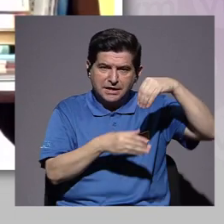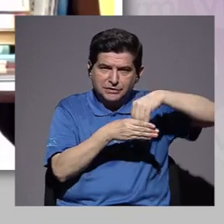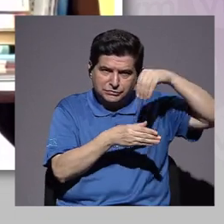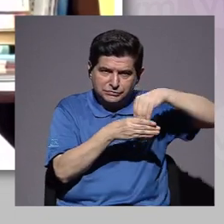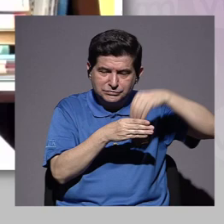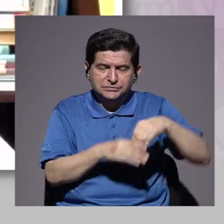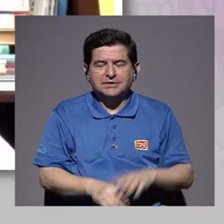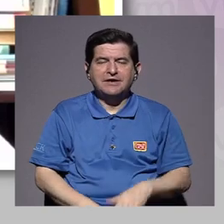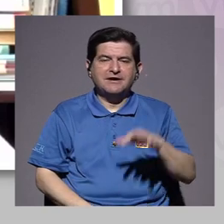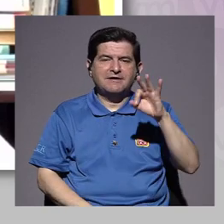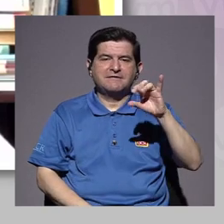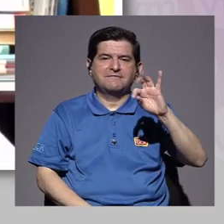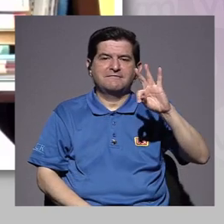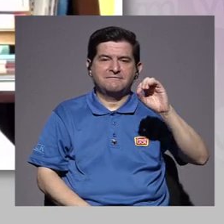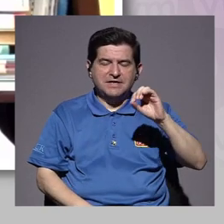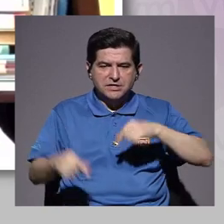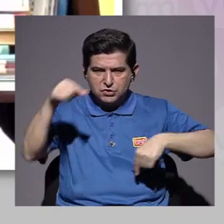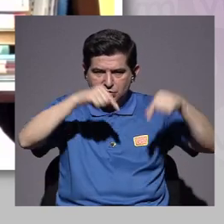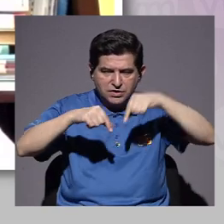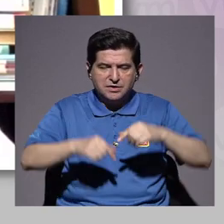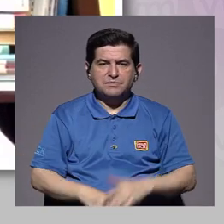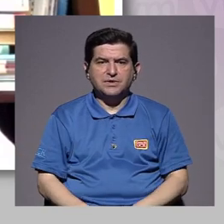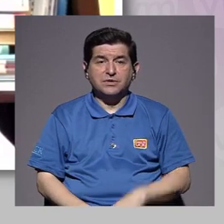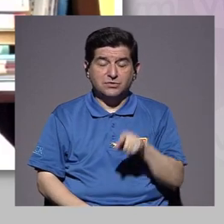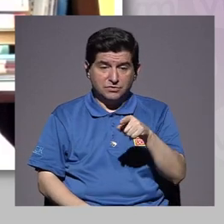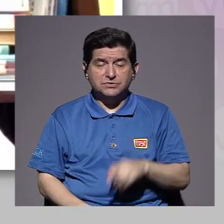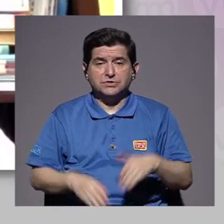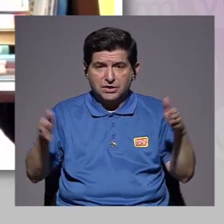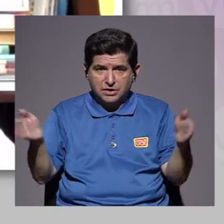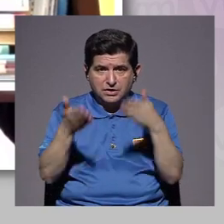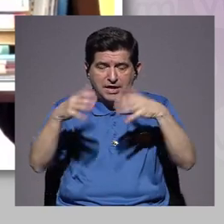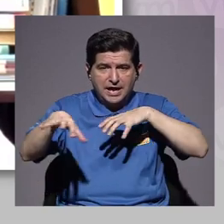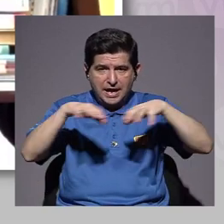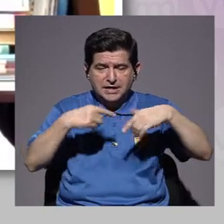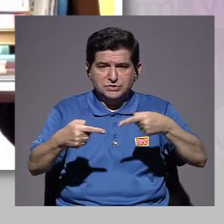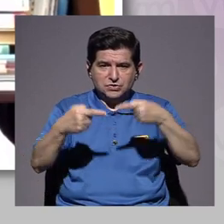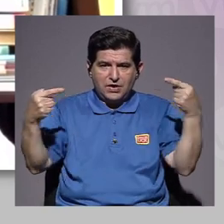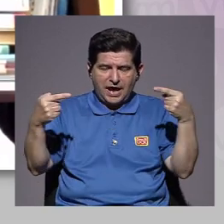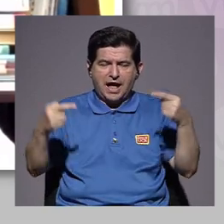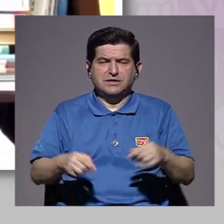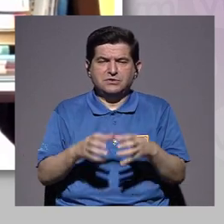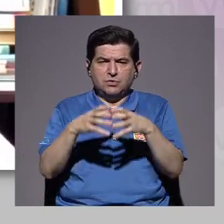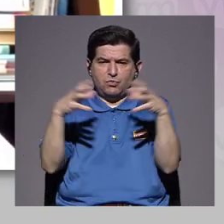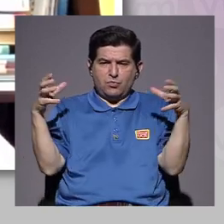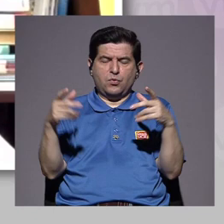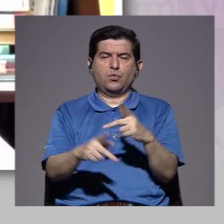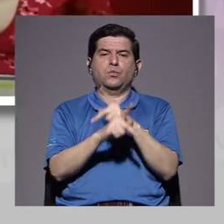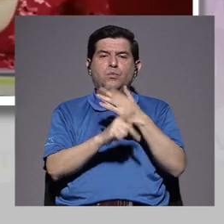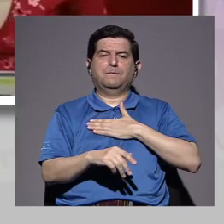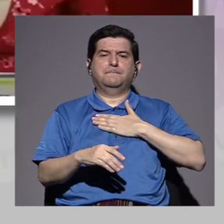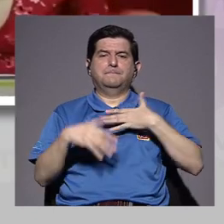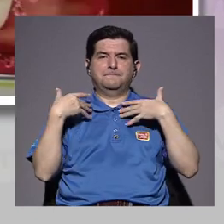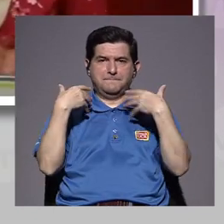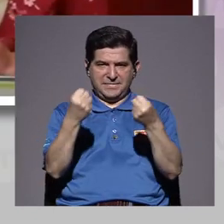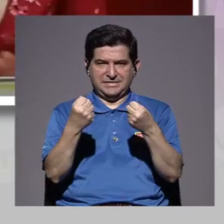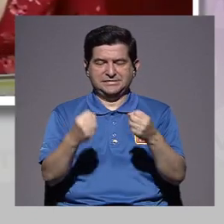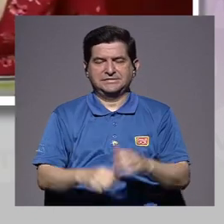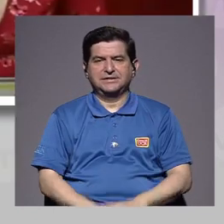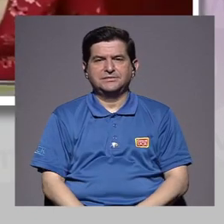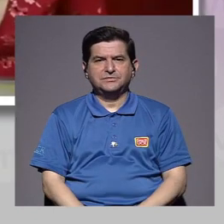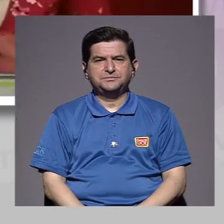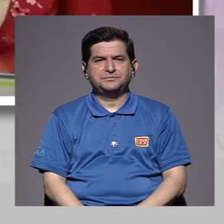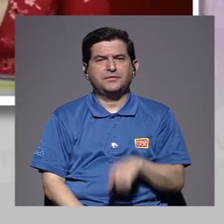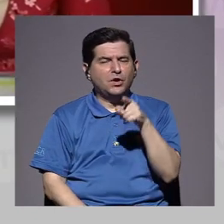estas sustancias fitoquímicos que promueven la acción antiinflamatoria, que es la que va a proteger mi salud. Con esto